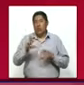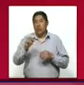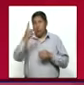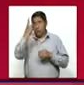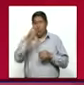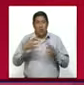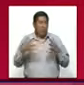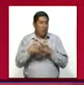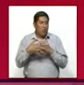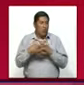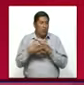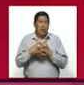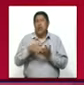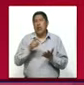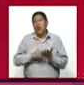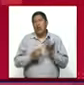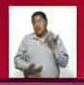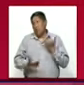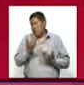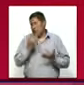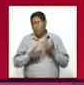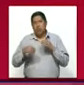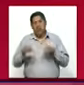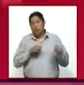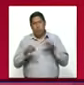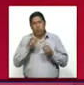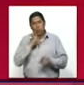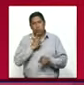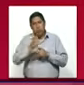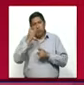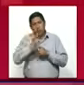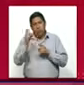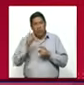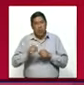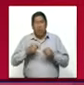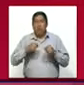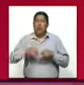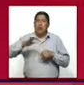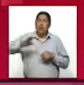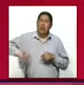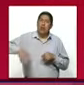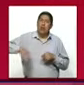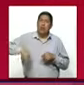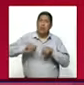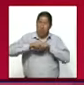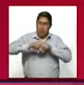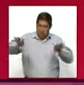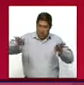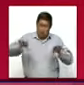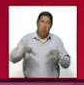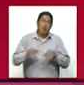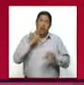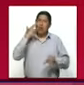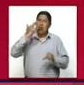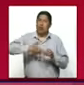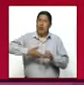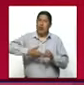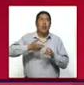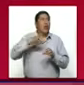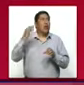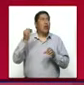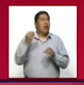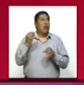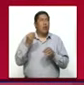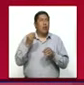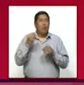bloqueadas, sino encendiendo estas fogatas que está perjudicando y que están demorando tanto la distribución del combustible como la recarga